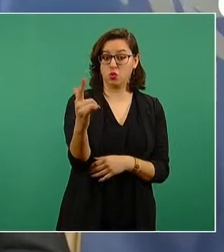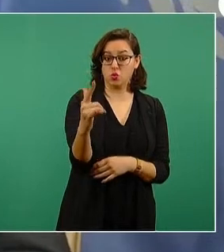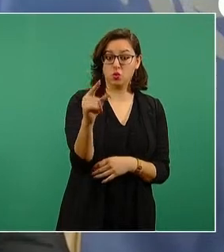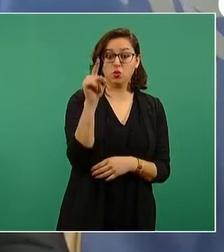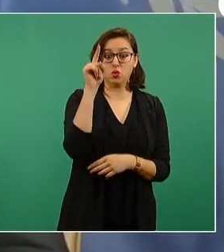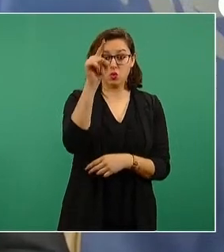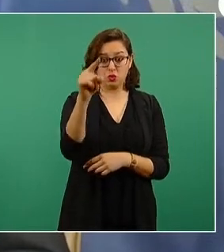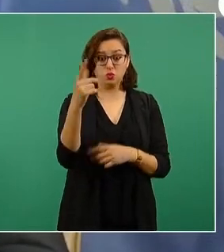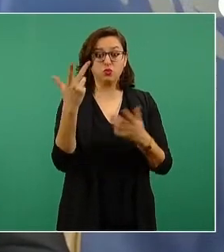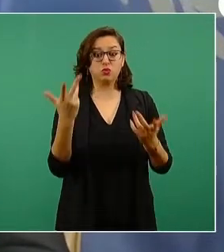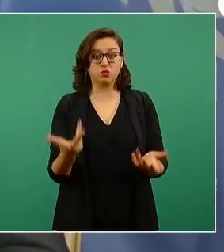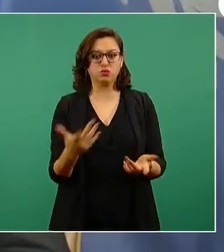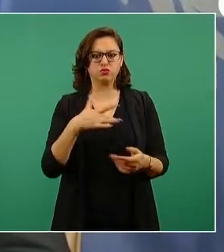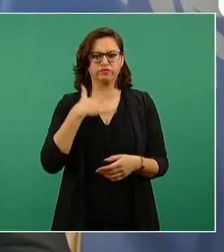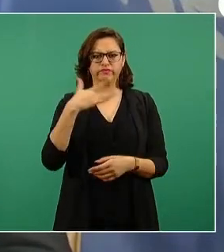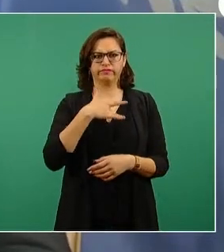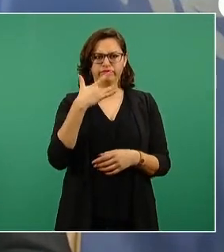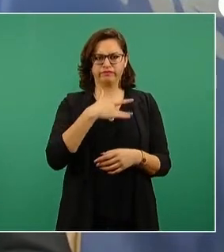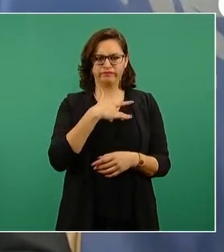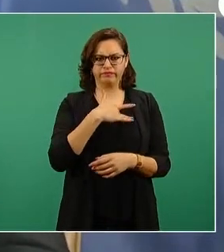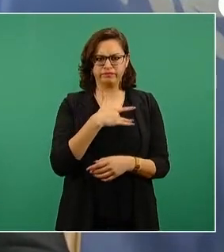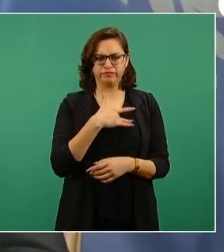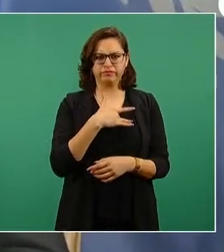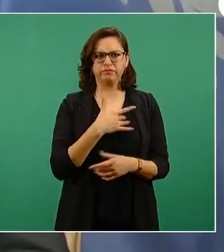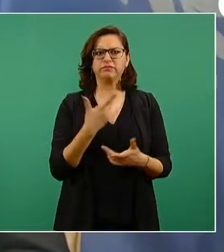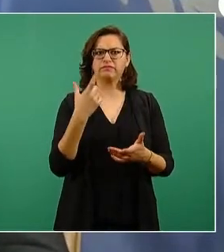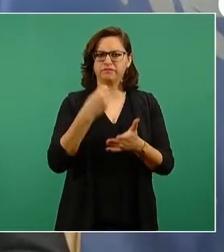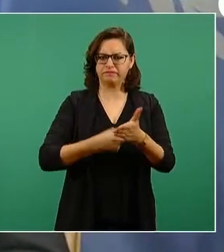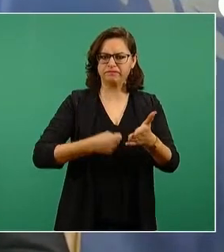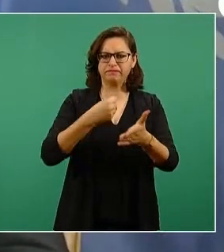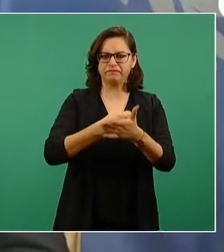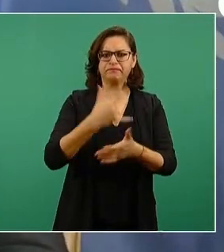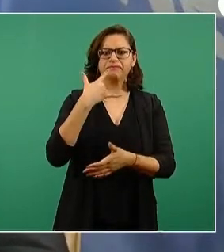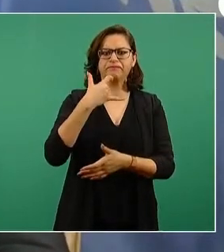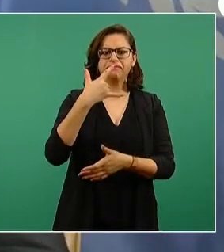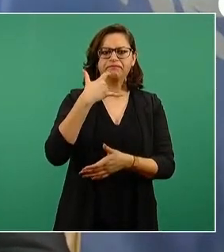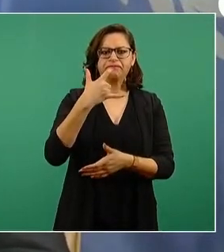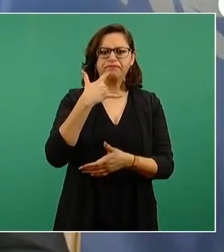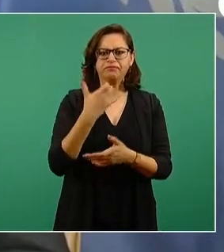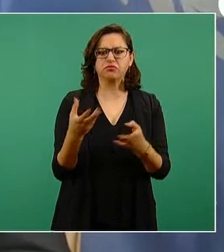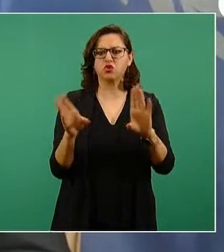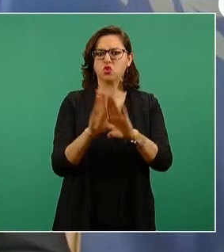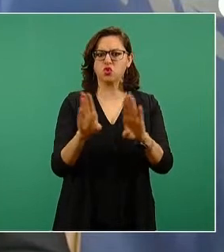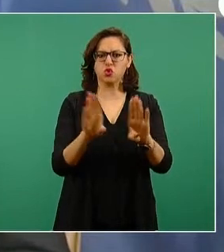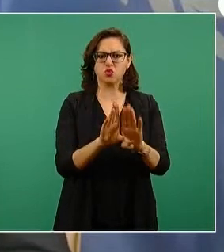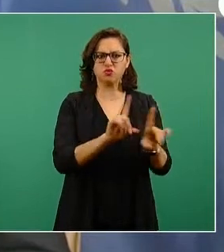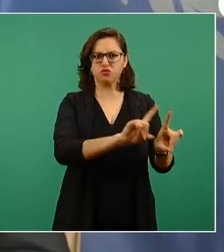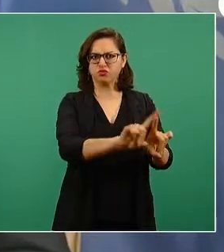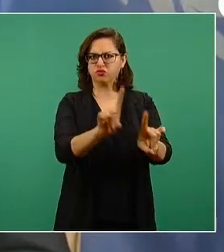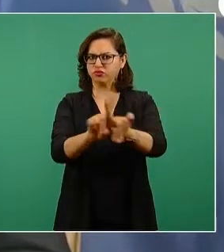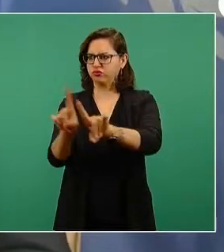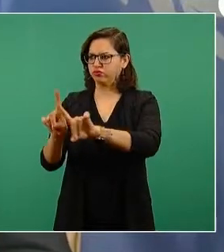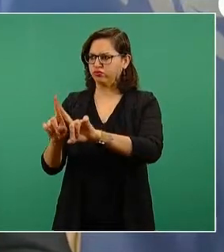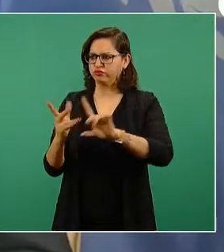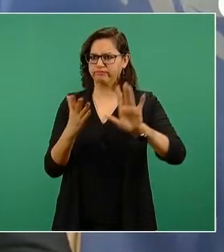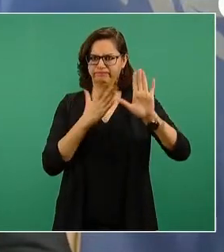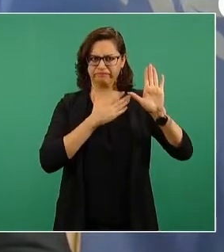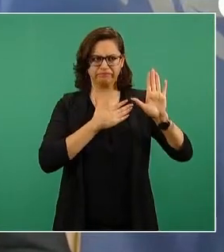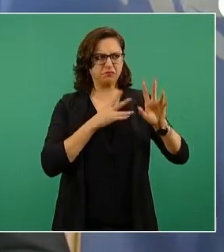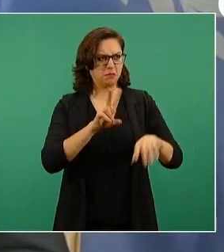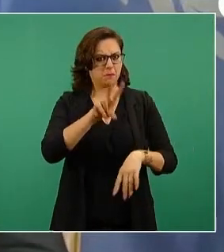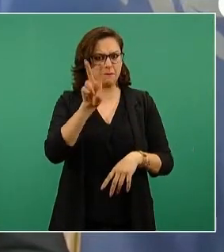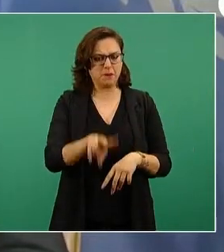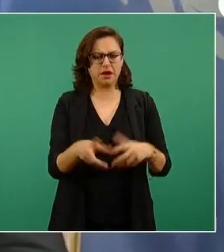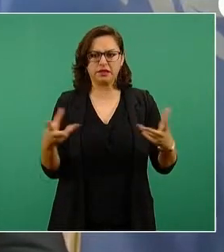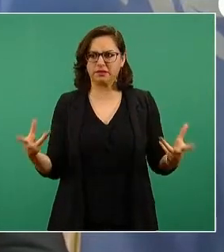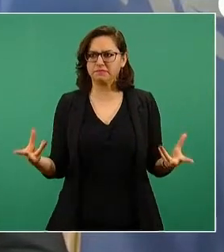e inversiones audaces sobre la mesa y un fuerte impulso de las múltiples partes comprometidas con la igualdad de género.